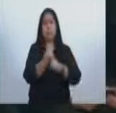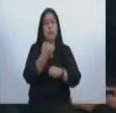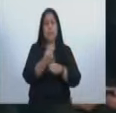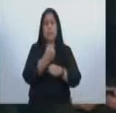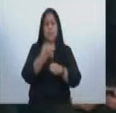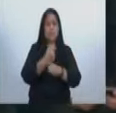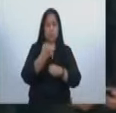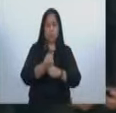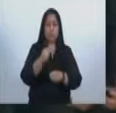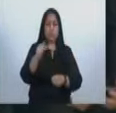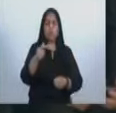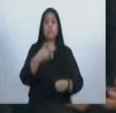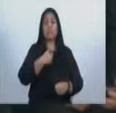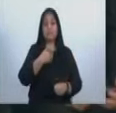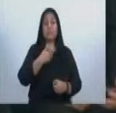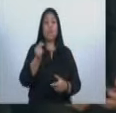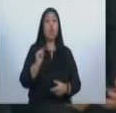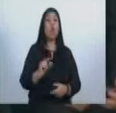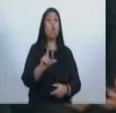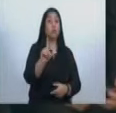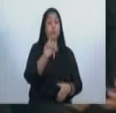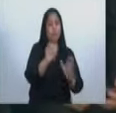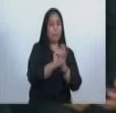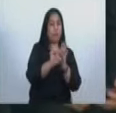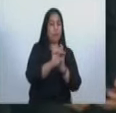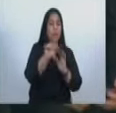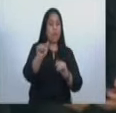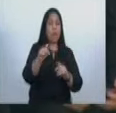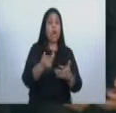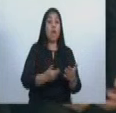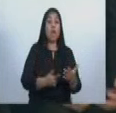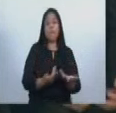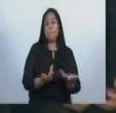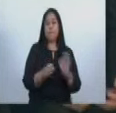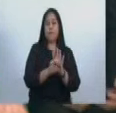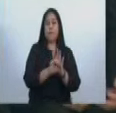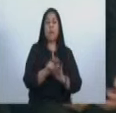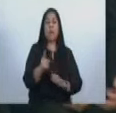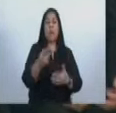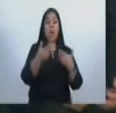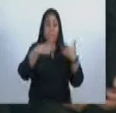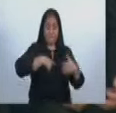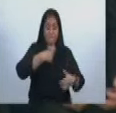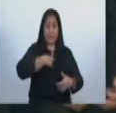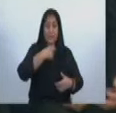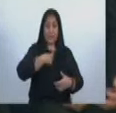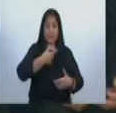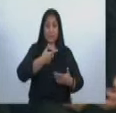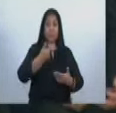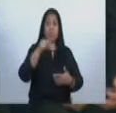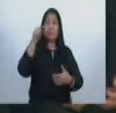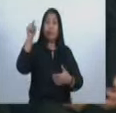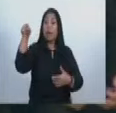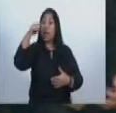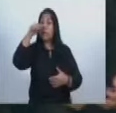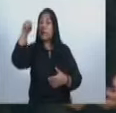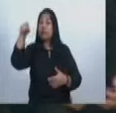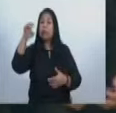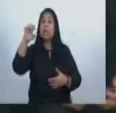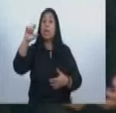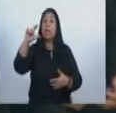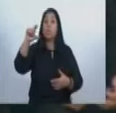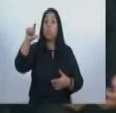tenido una una costumbre en donde a un a una un maestro de teculután lo mandaban a